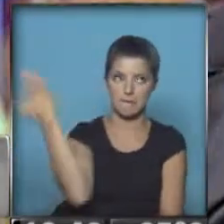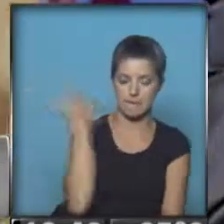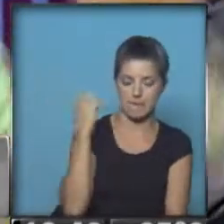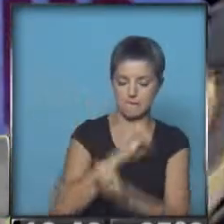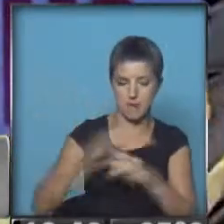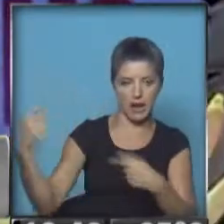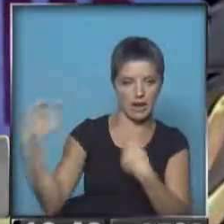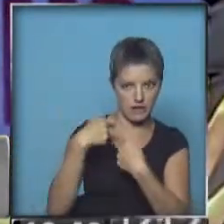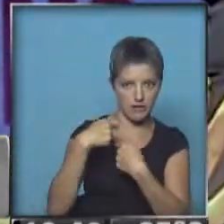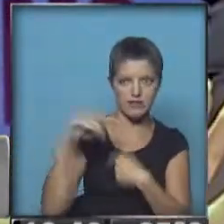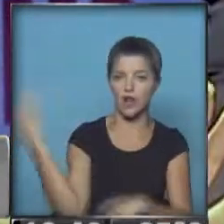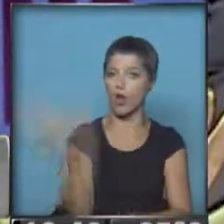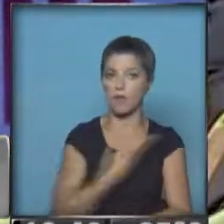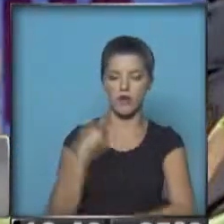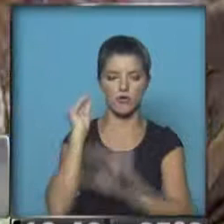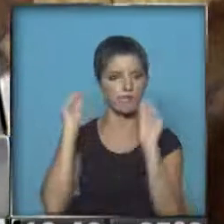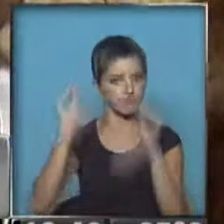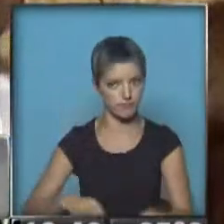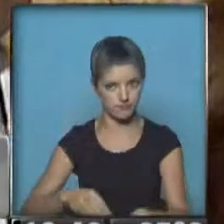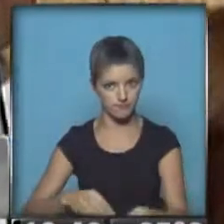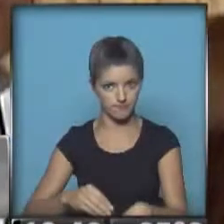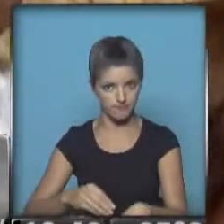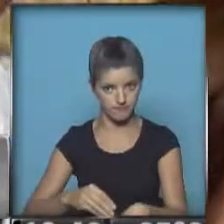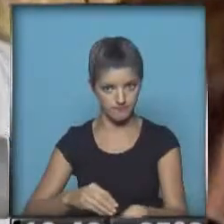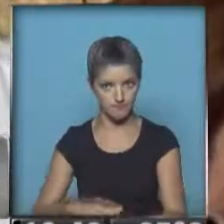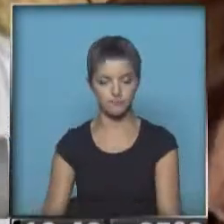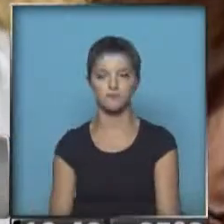y se acababa todo gobierno. Y